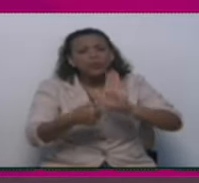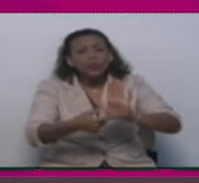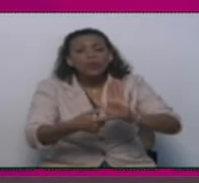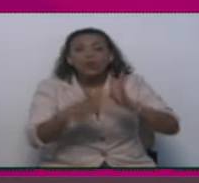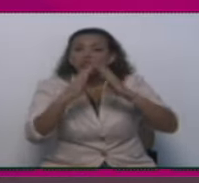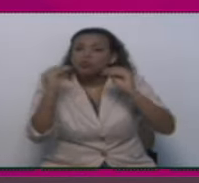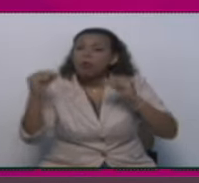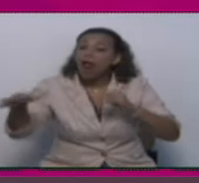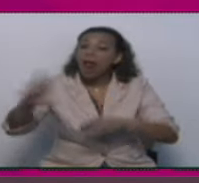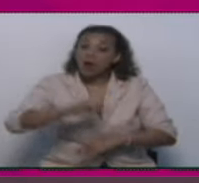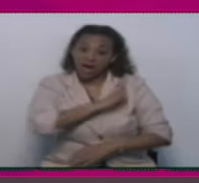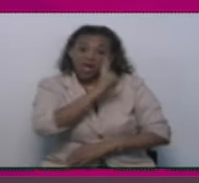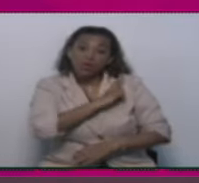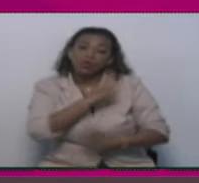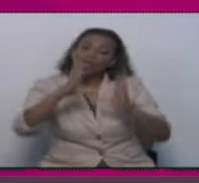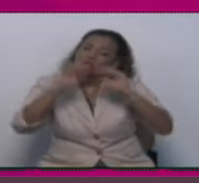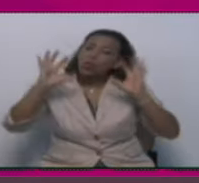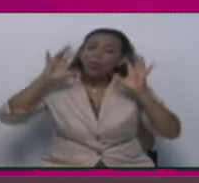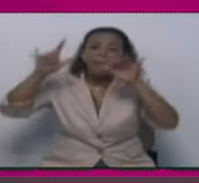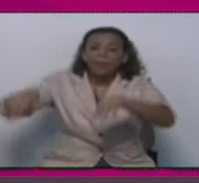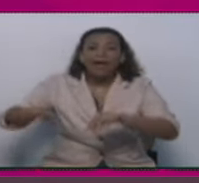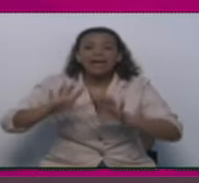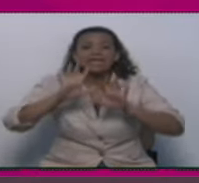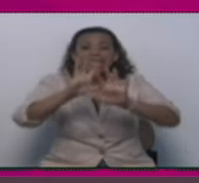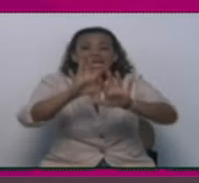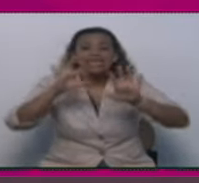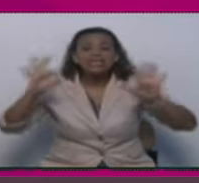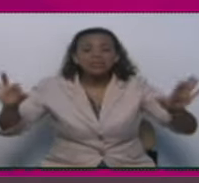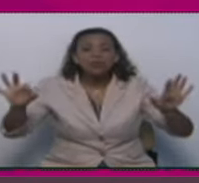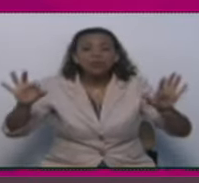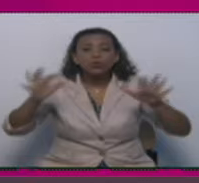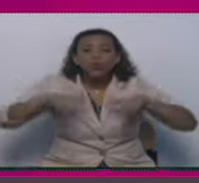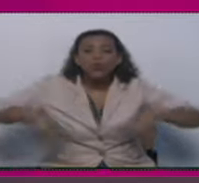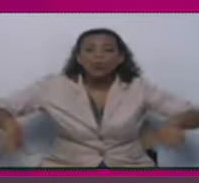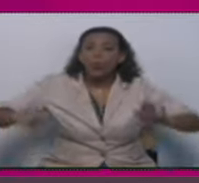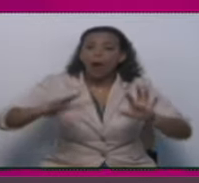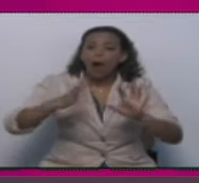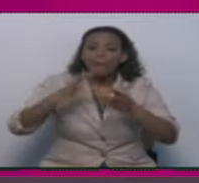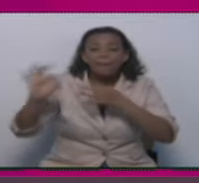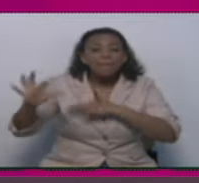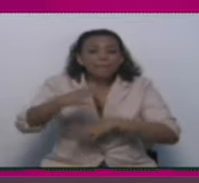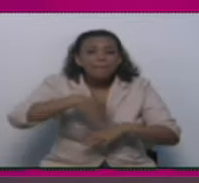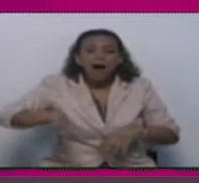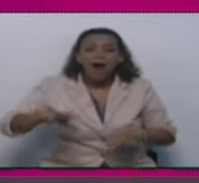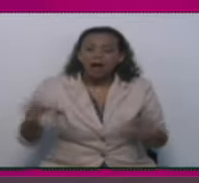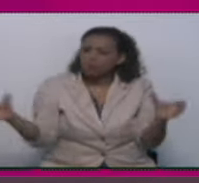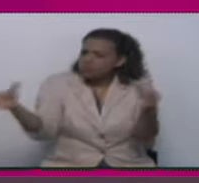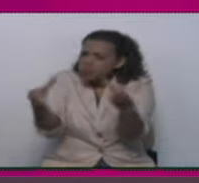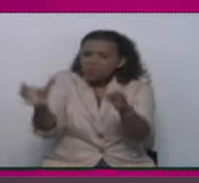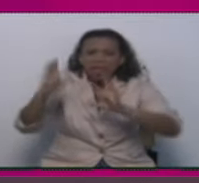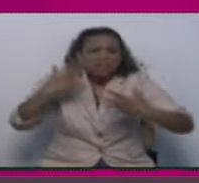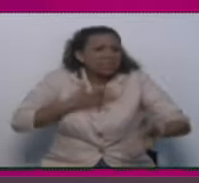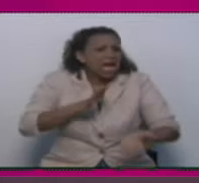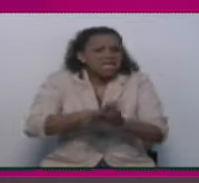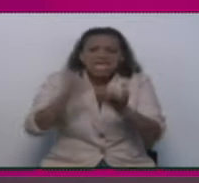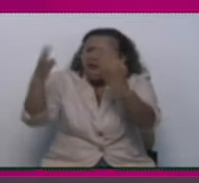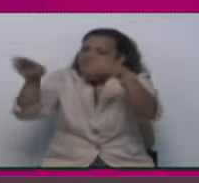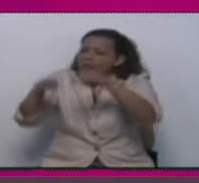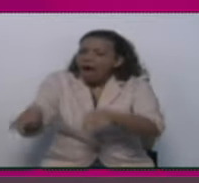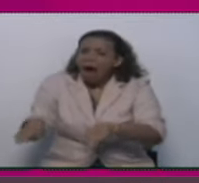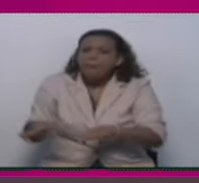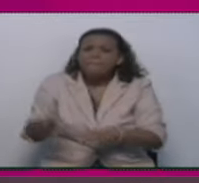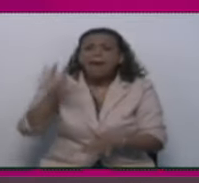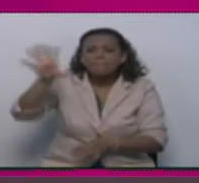todas las religiones, más de 18 sectos de religiones religiosas viven juntos, el país